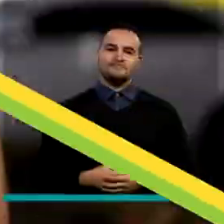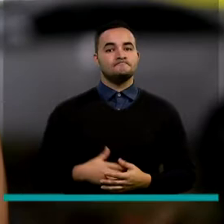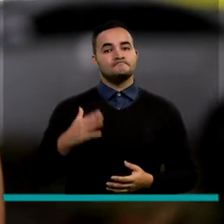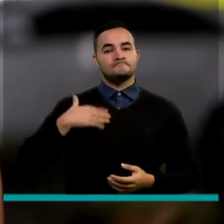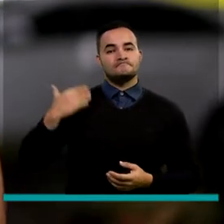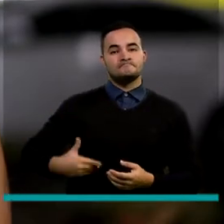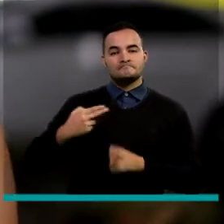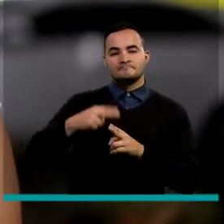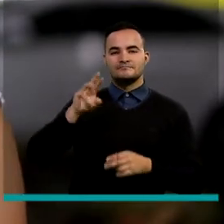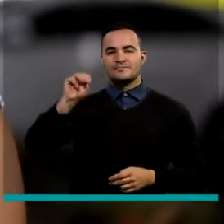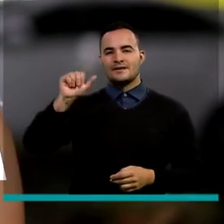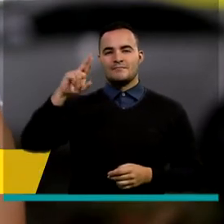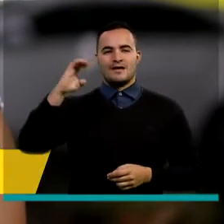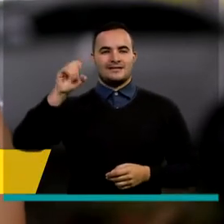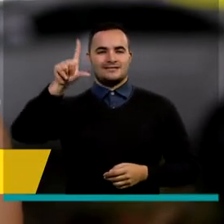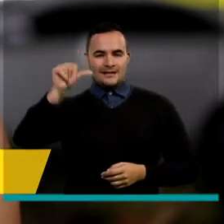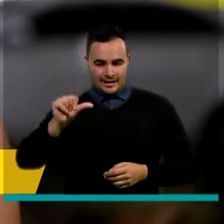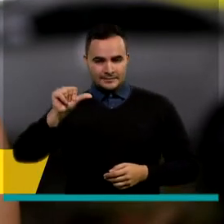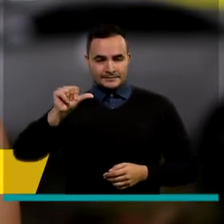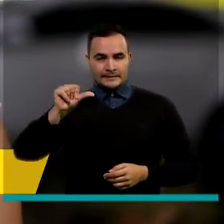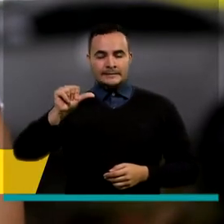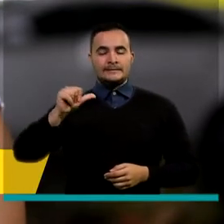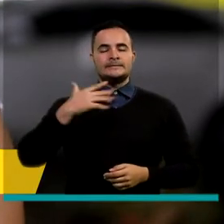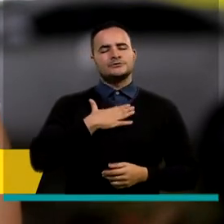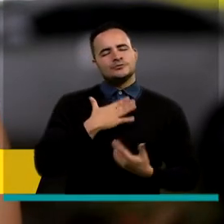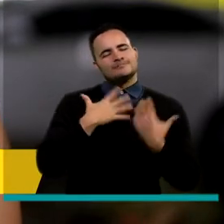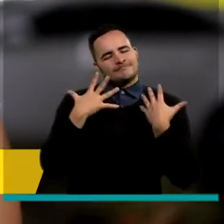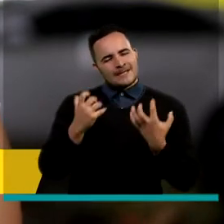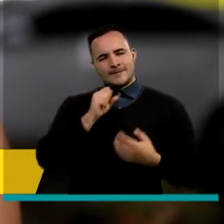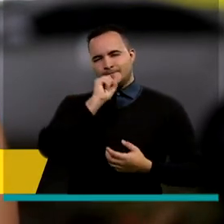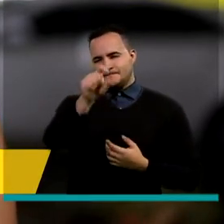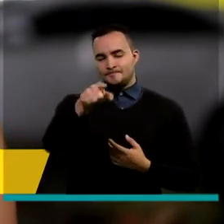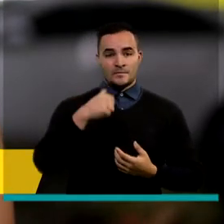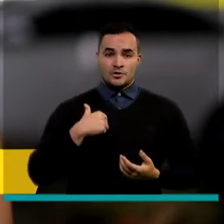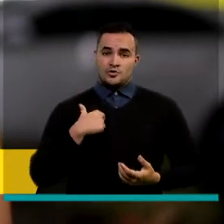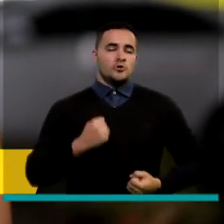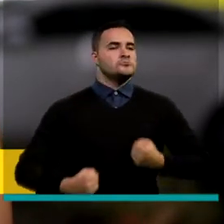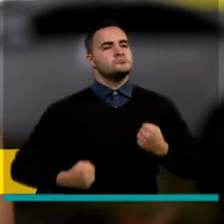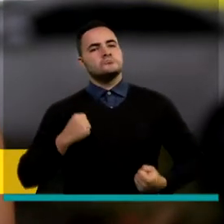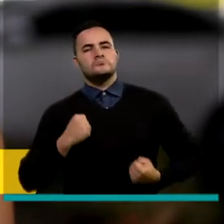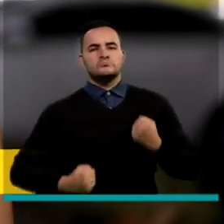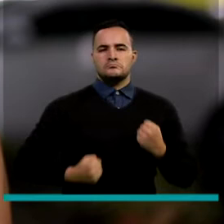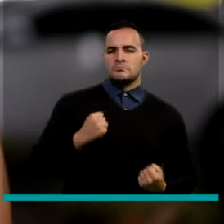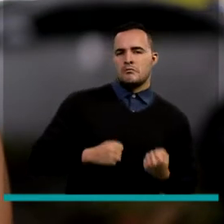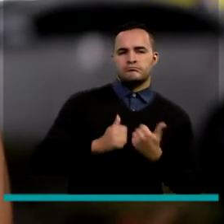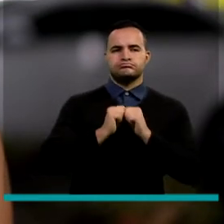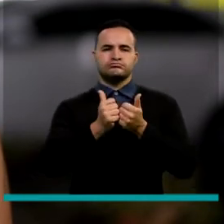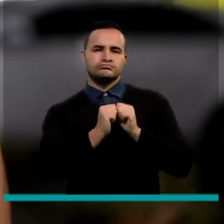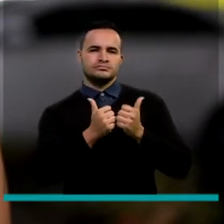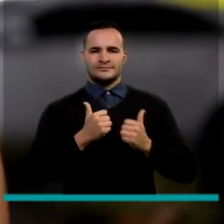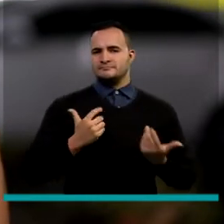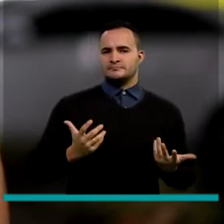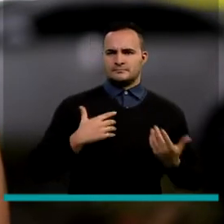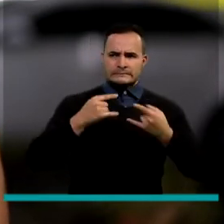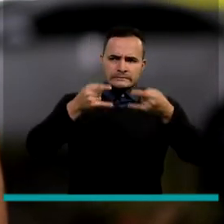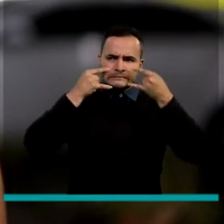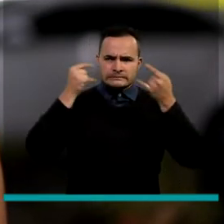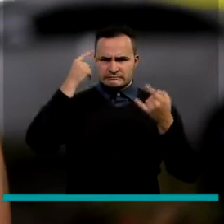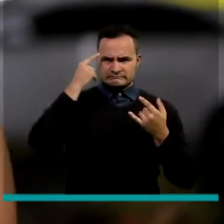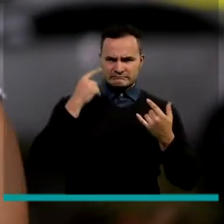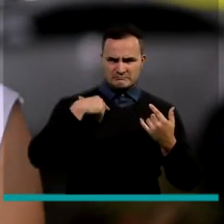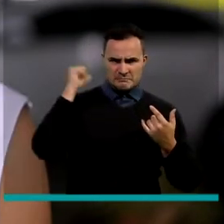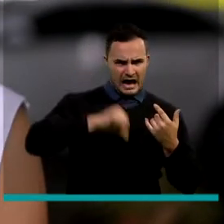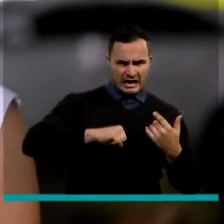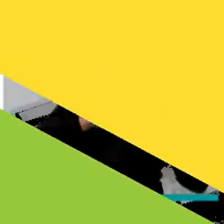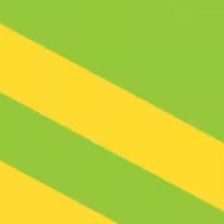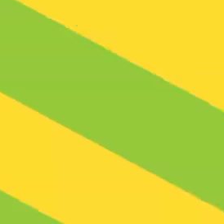Mi nombre es Marcela García. Me gustaría saber si al hacer ejercicio físico el uso del tapabocas es perjudicial para la